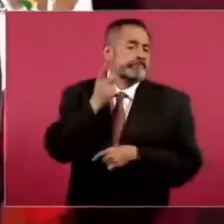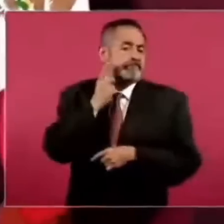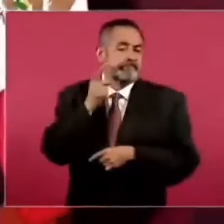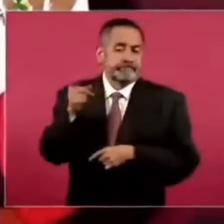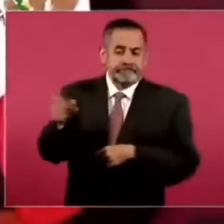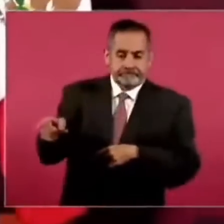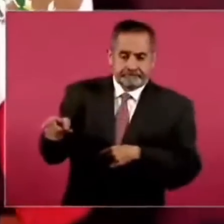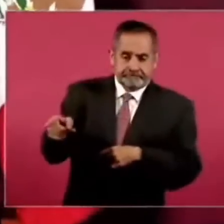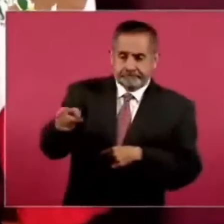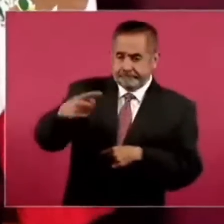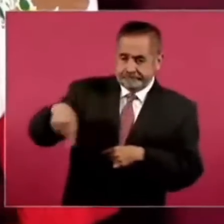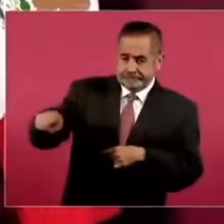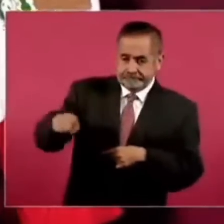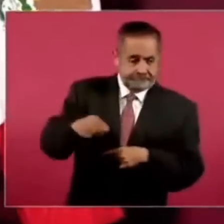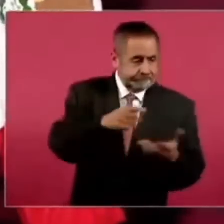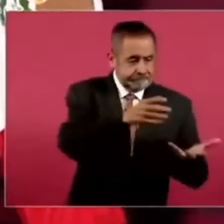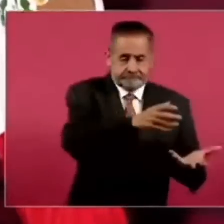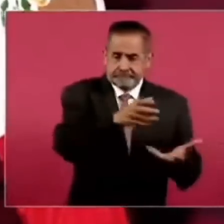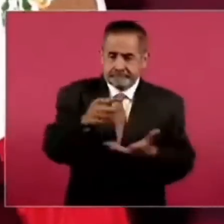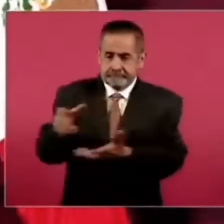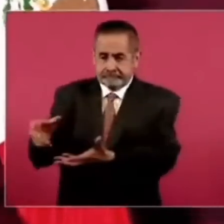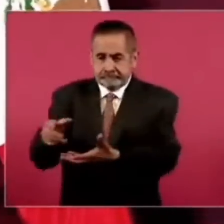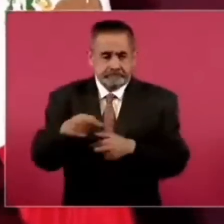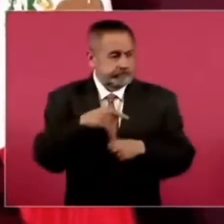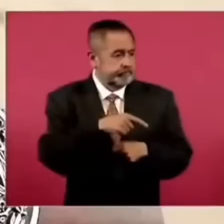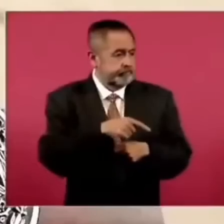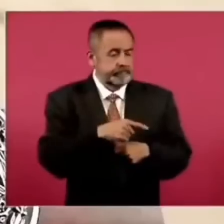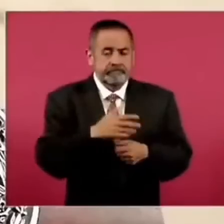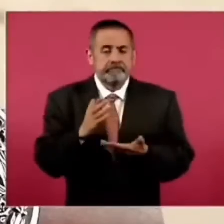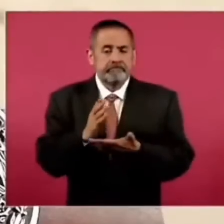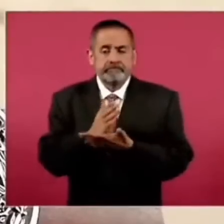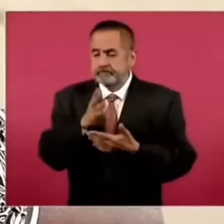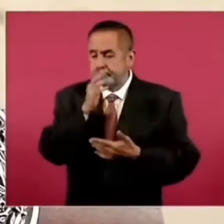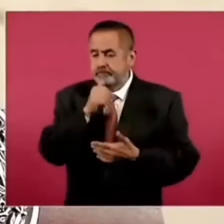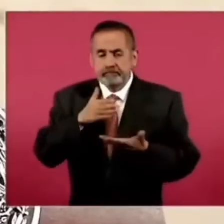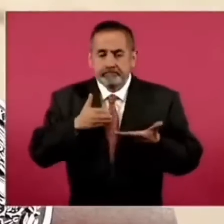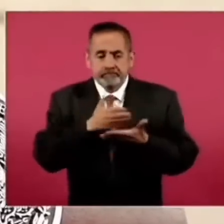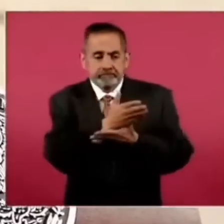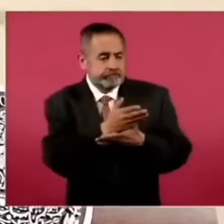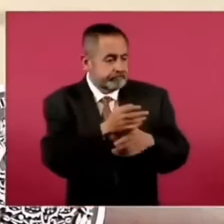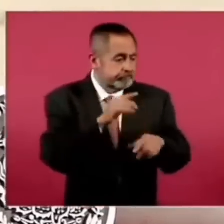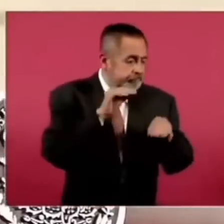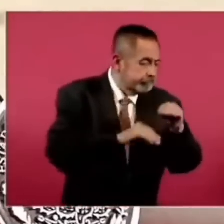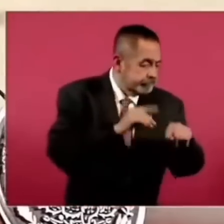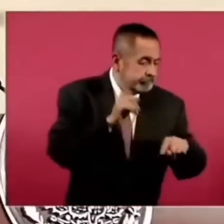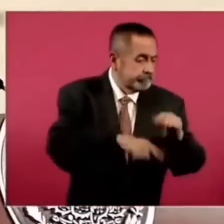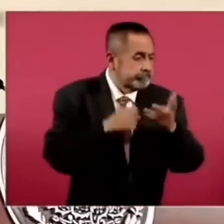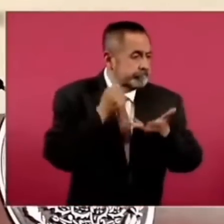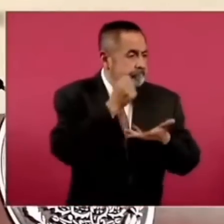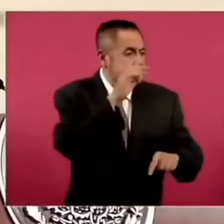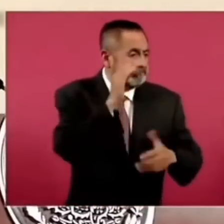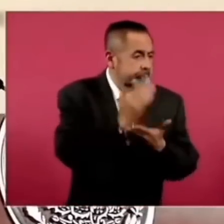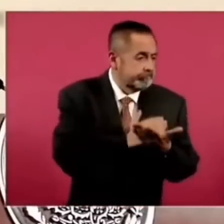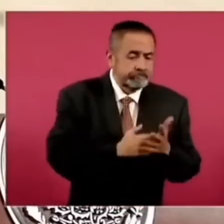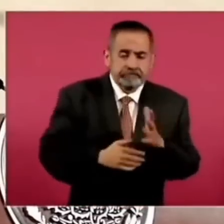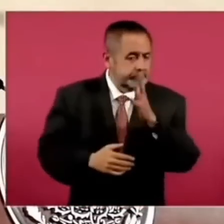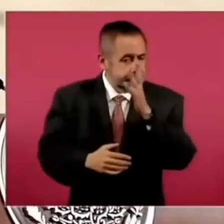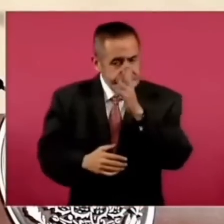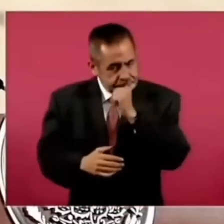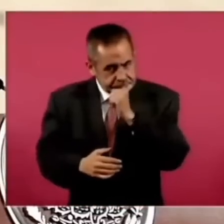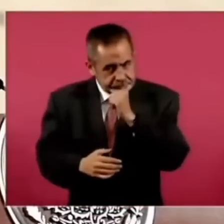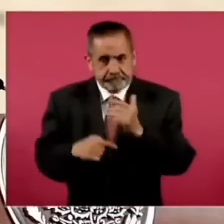Judicial, que es independiente, que es autónomo, que lo que se hace, también está establecido en la